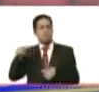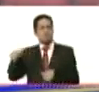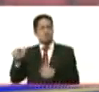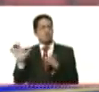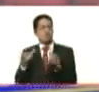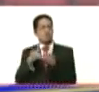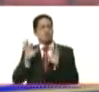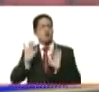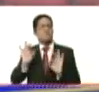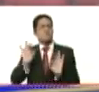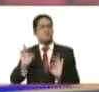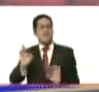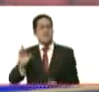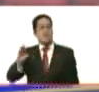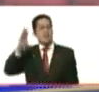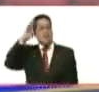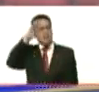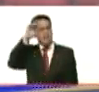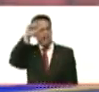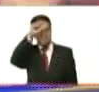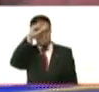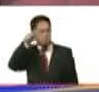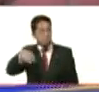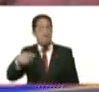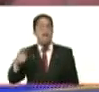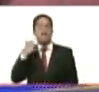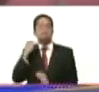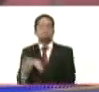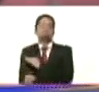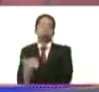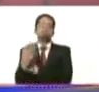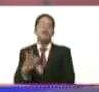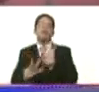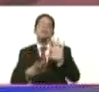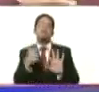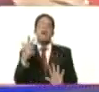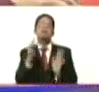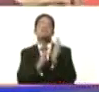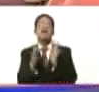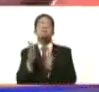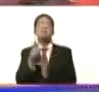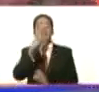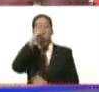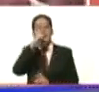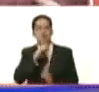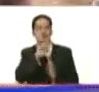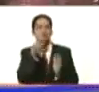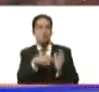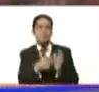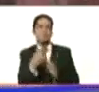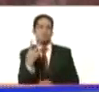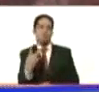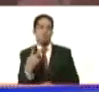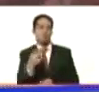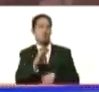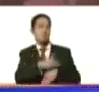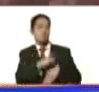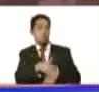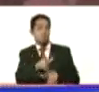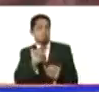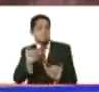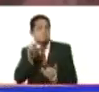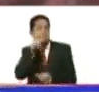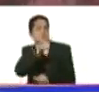especial tiene como fecha el 13 de abril de 2002, cuando el pueblo salió a las calles a defender su